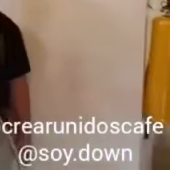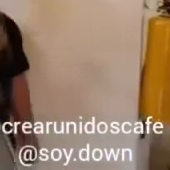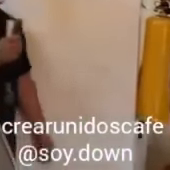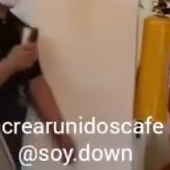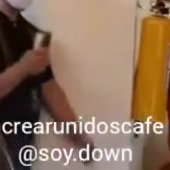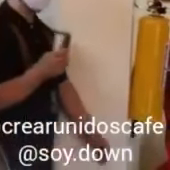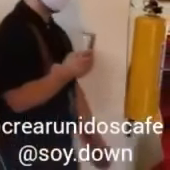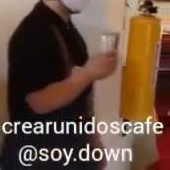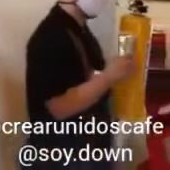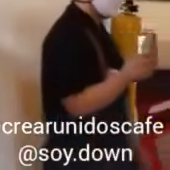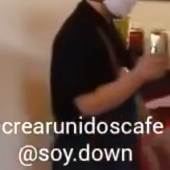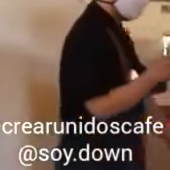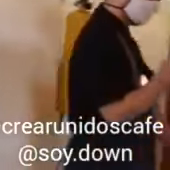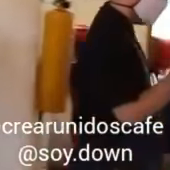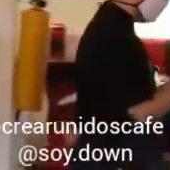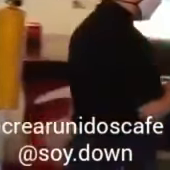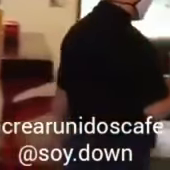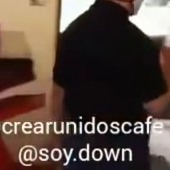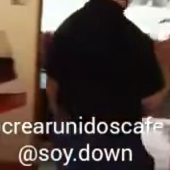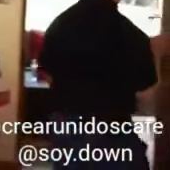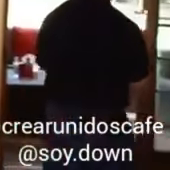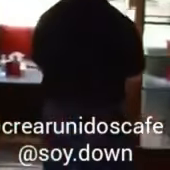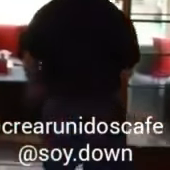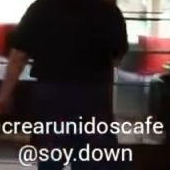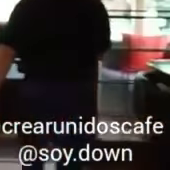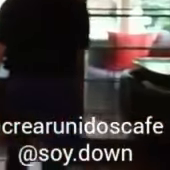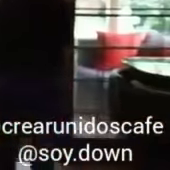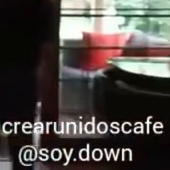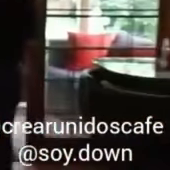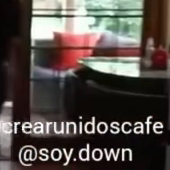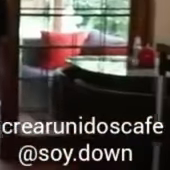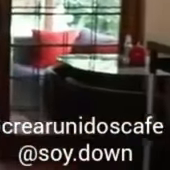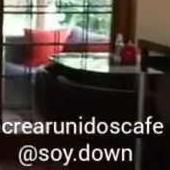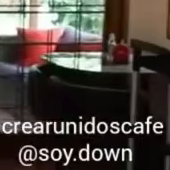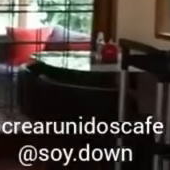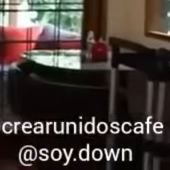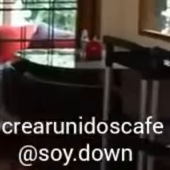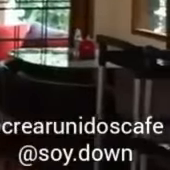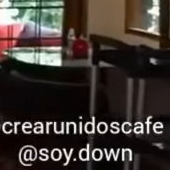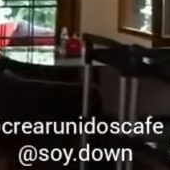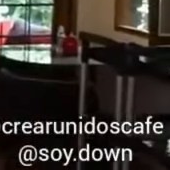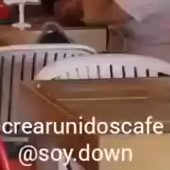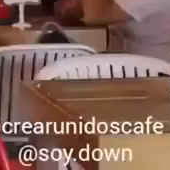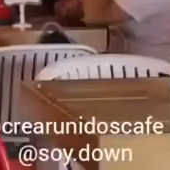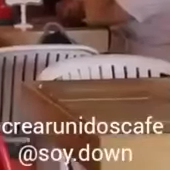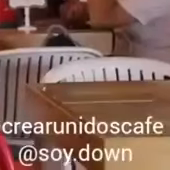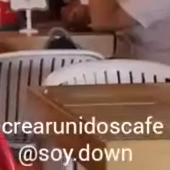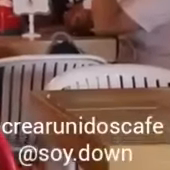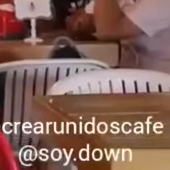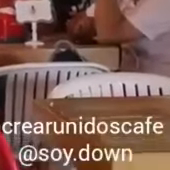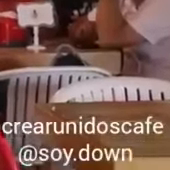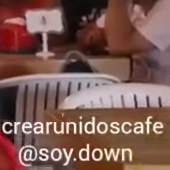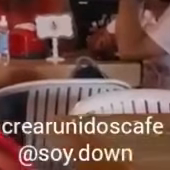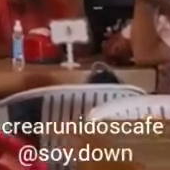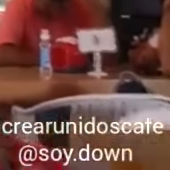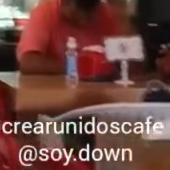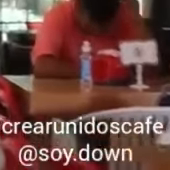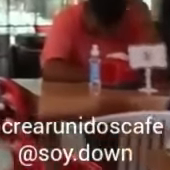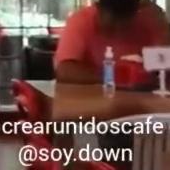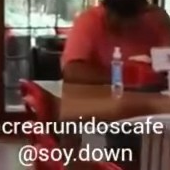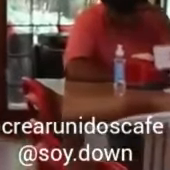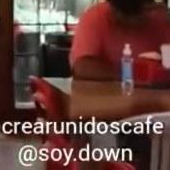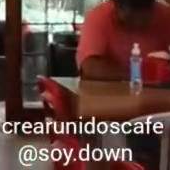por otra parte juanjo se tiene 25 años se encarga de atender las mesas tomar los pedidos